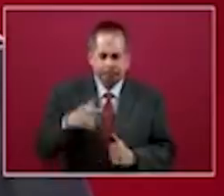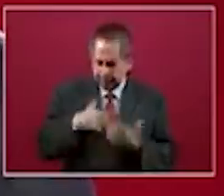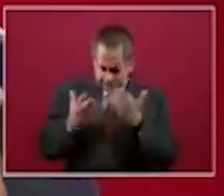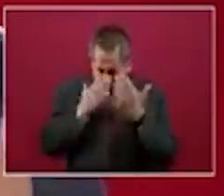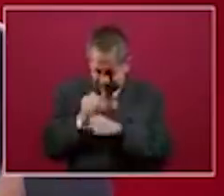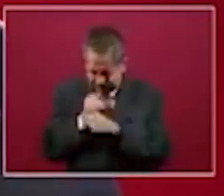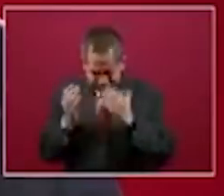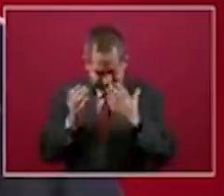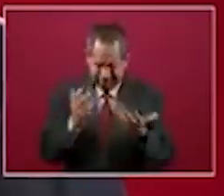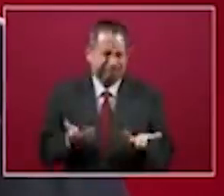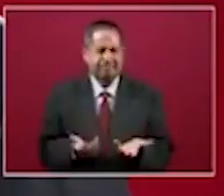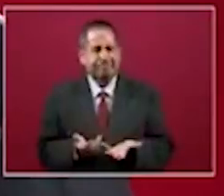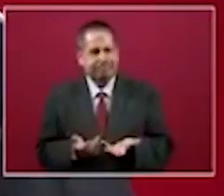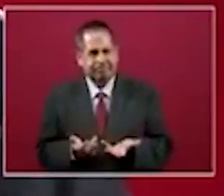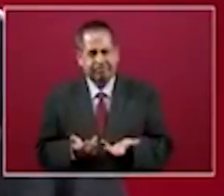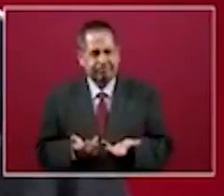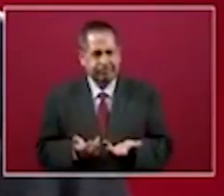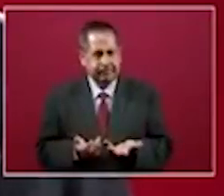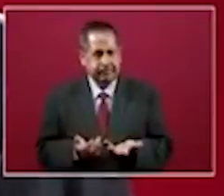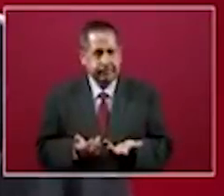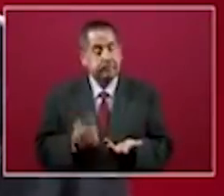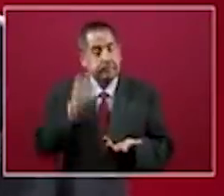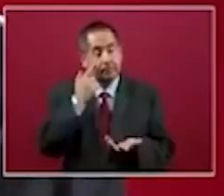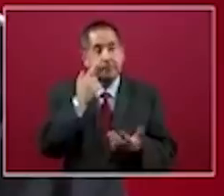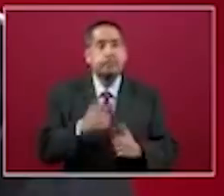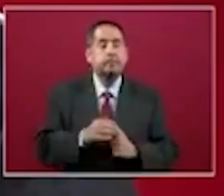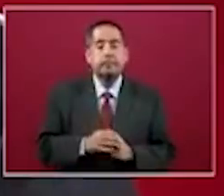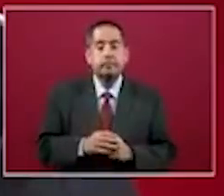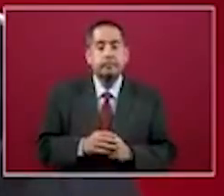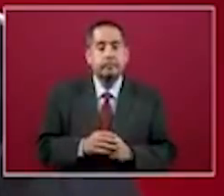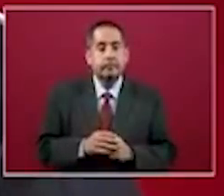hicimos, porque por